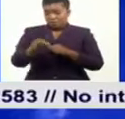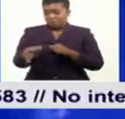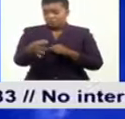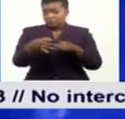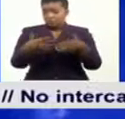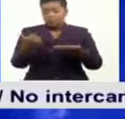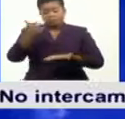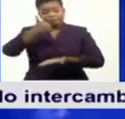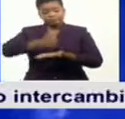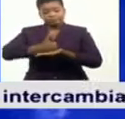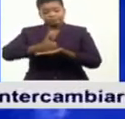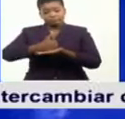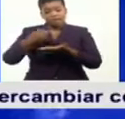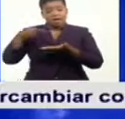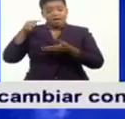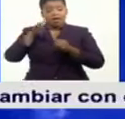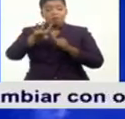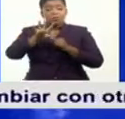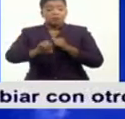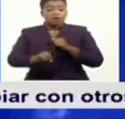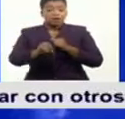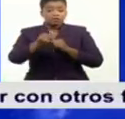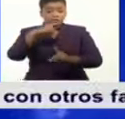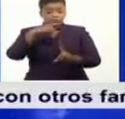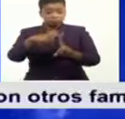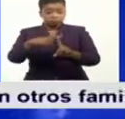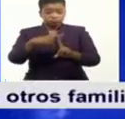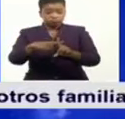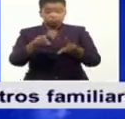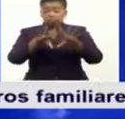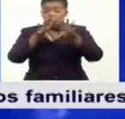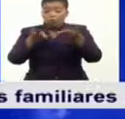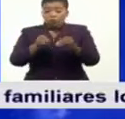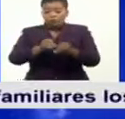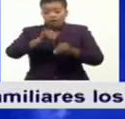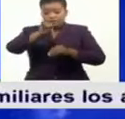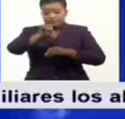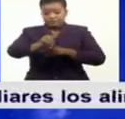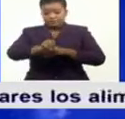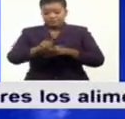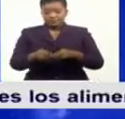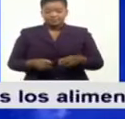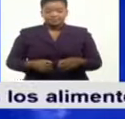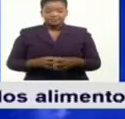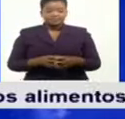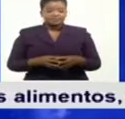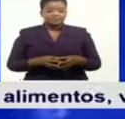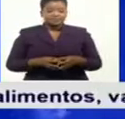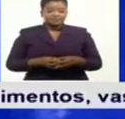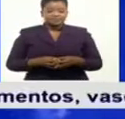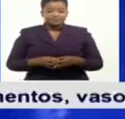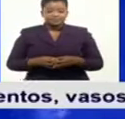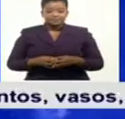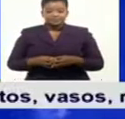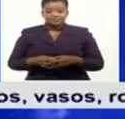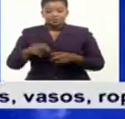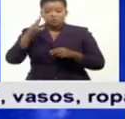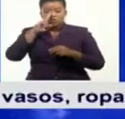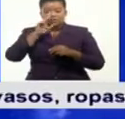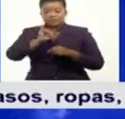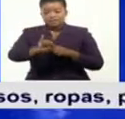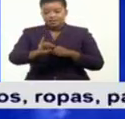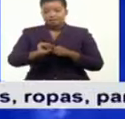Camagüey, que aportó ayer 40 de los 60 casos que se diagnosticaron. Nuevitas con 6, Minas